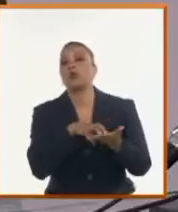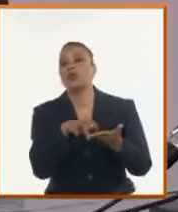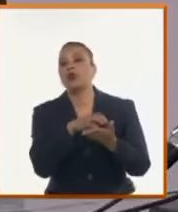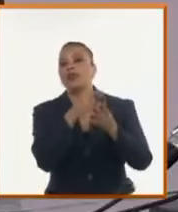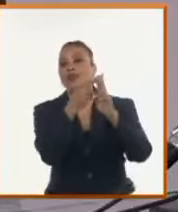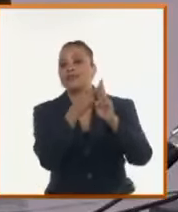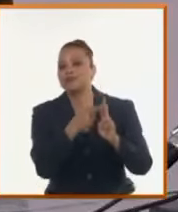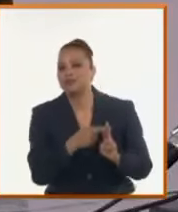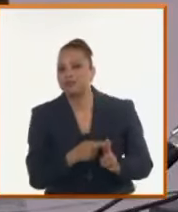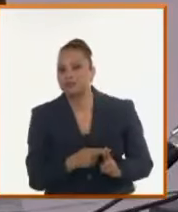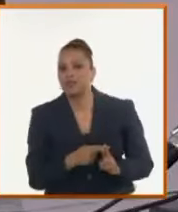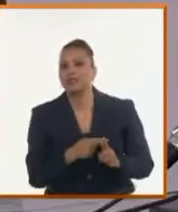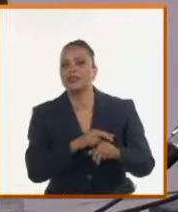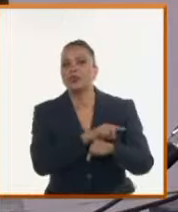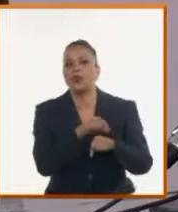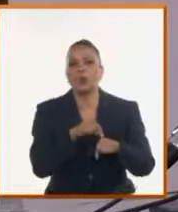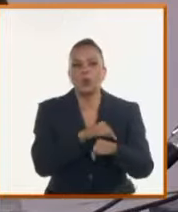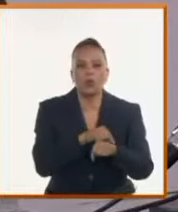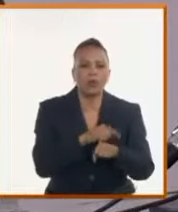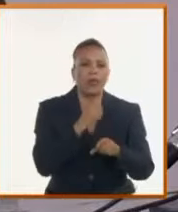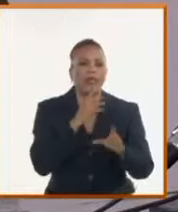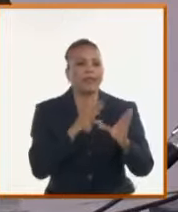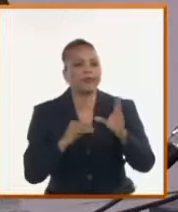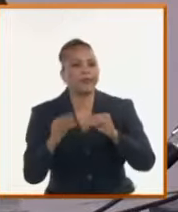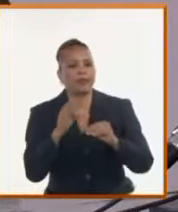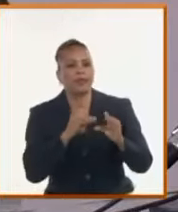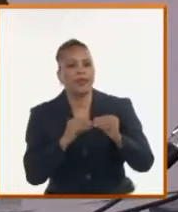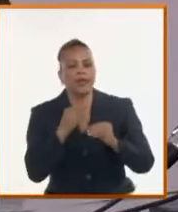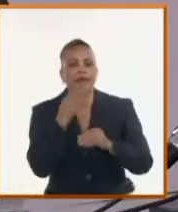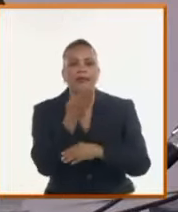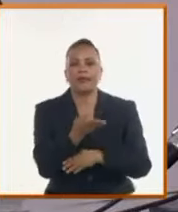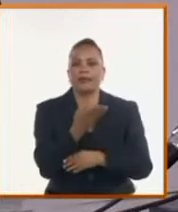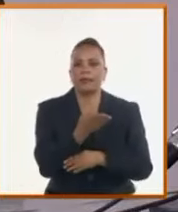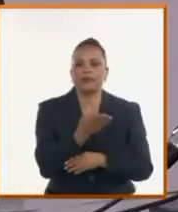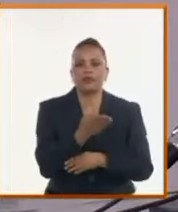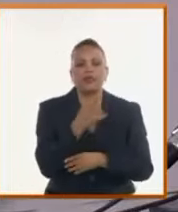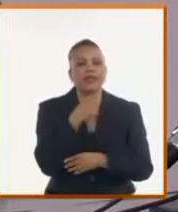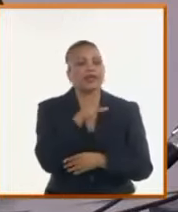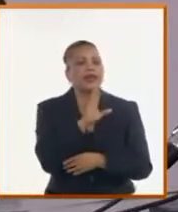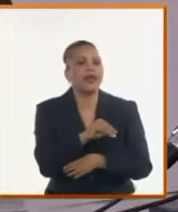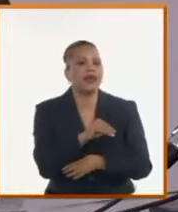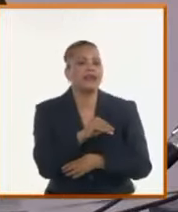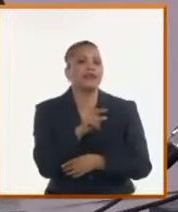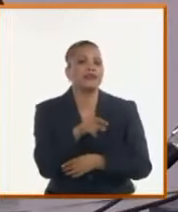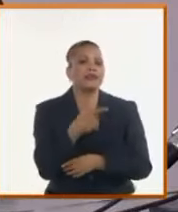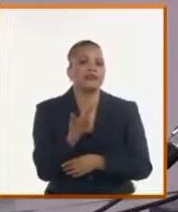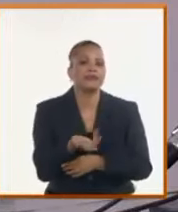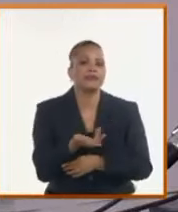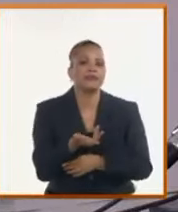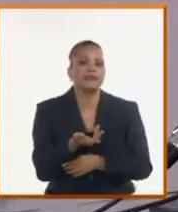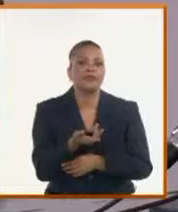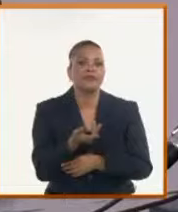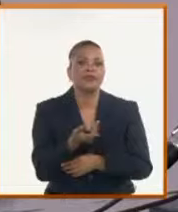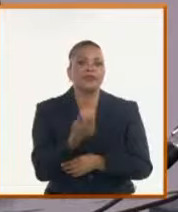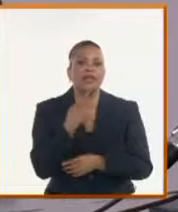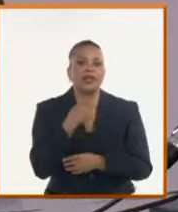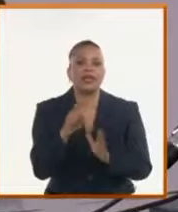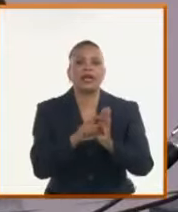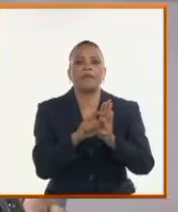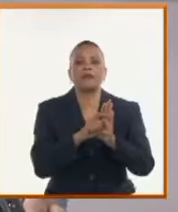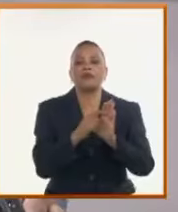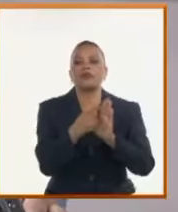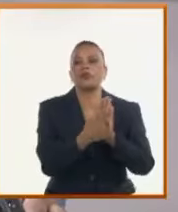de de las zonas en disputa según la las reclamaciones estas que que ha habilitado la el capítulo 3 de la